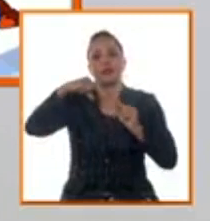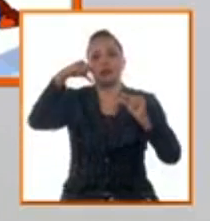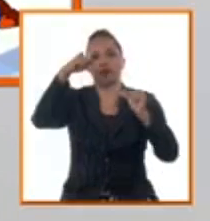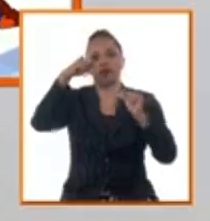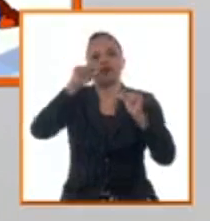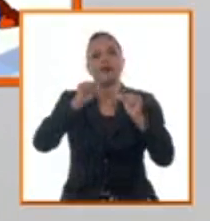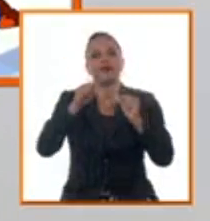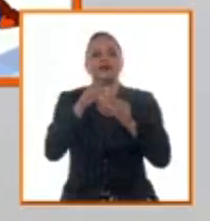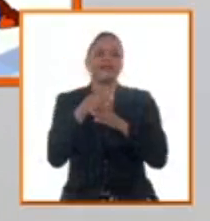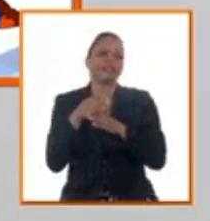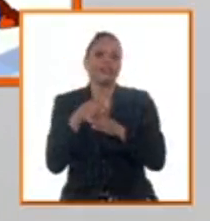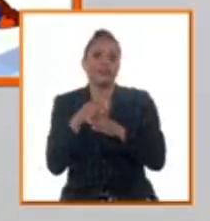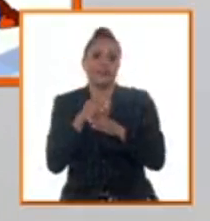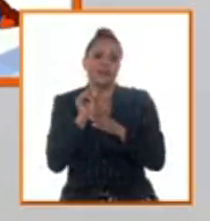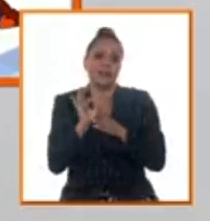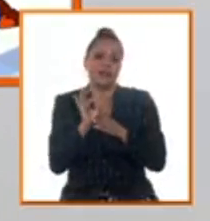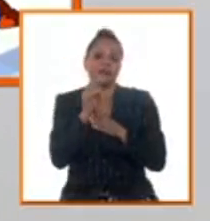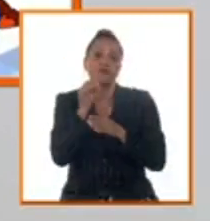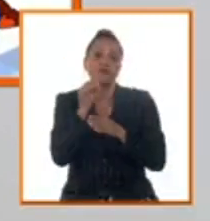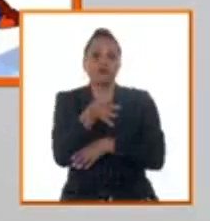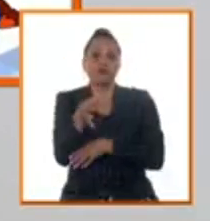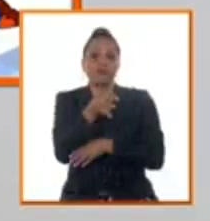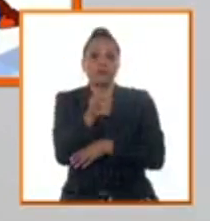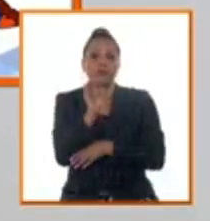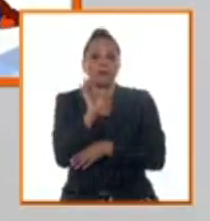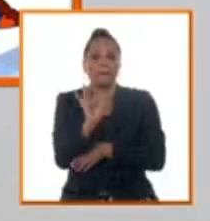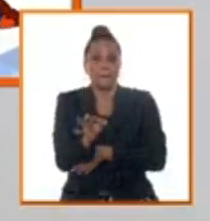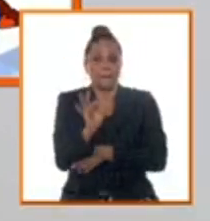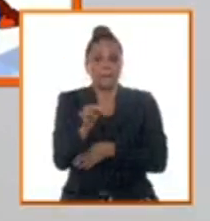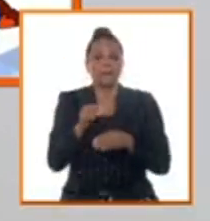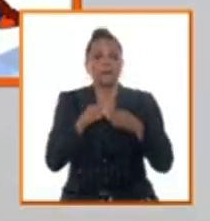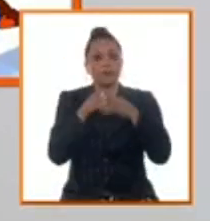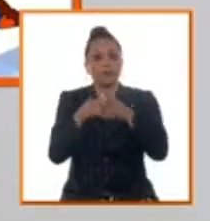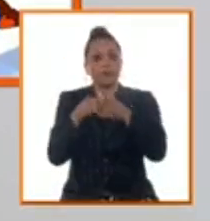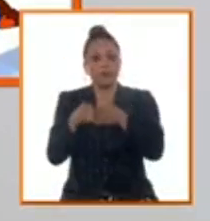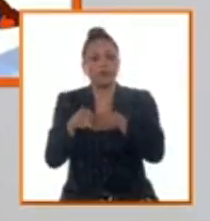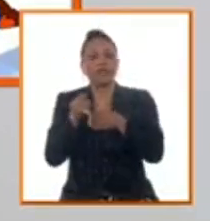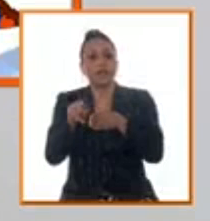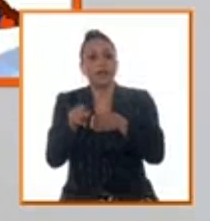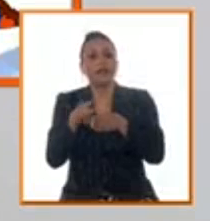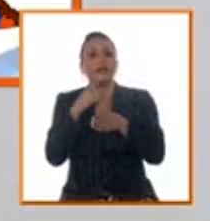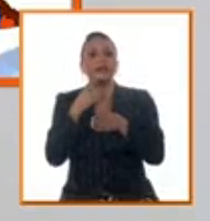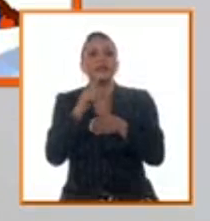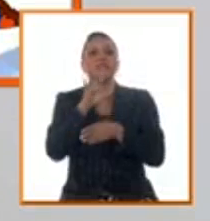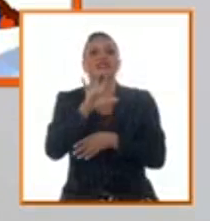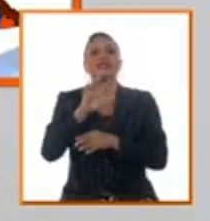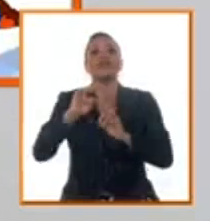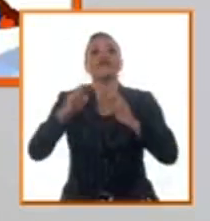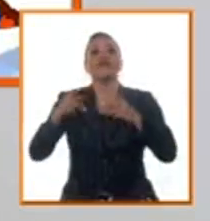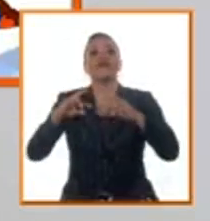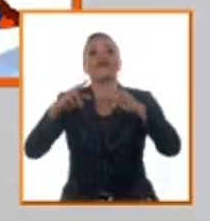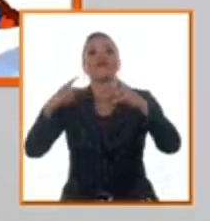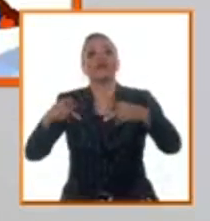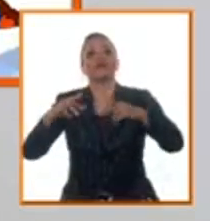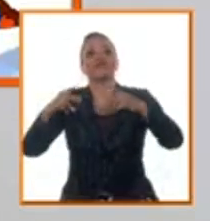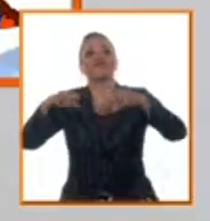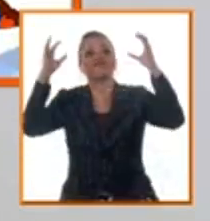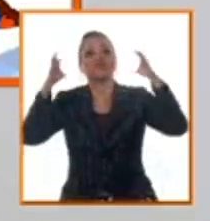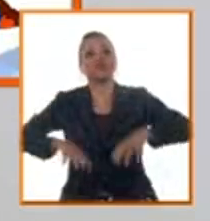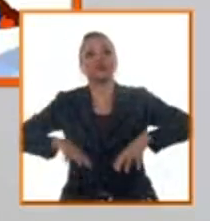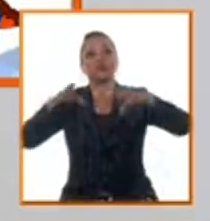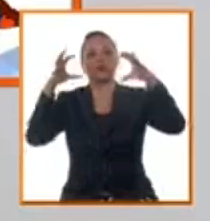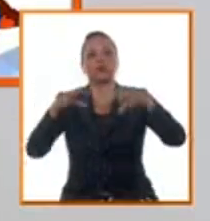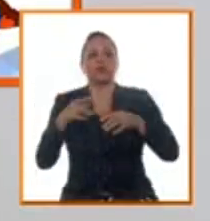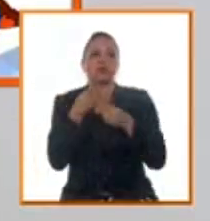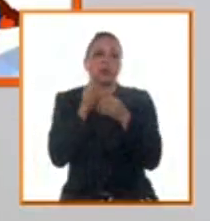Esto significa que en ese municipio, o sea, en Medialuna, ya ha ocurrido casi 5 veces la lluvia de promedio se produce